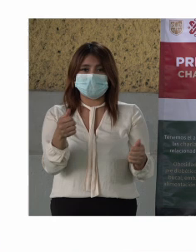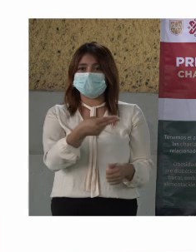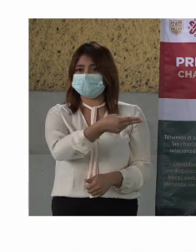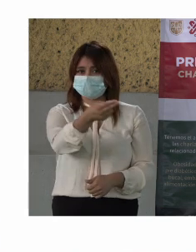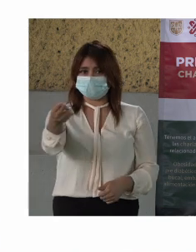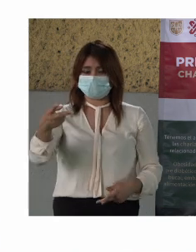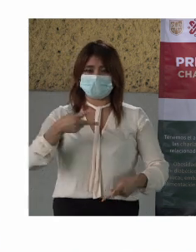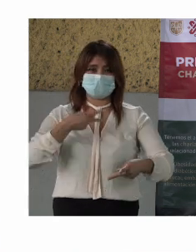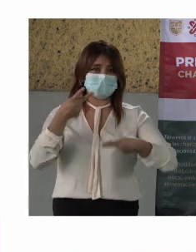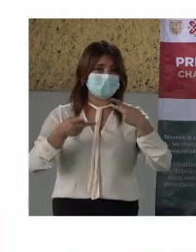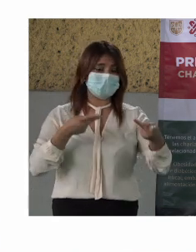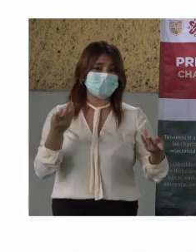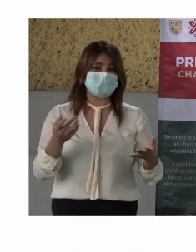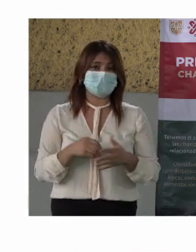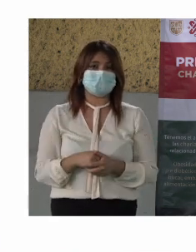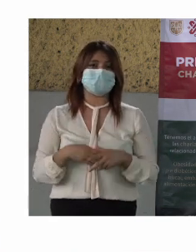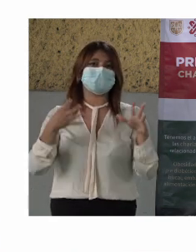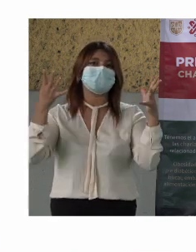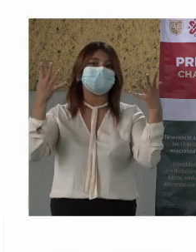y comentarios.